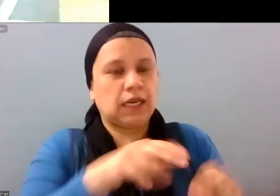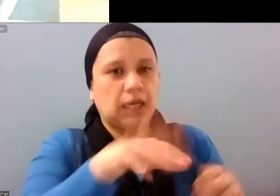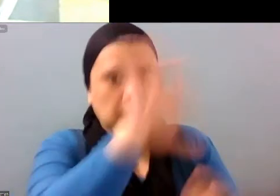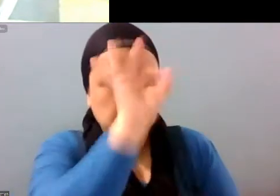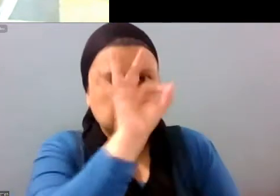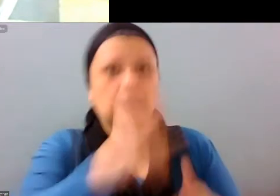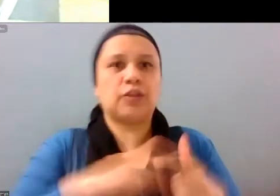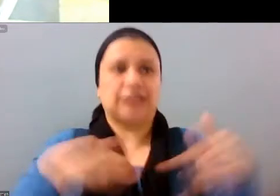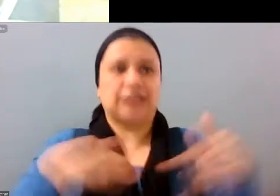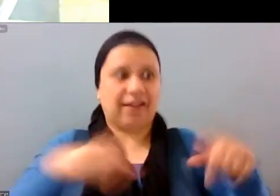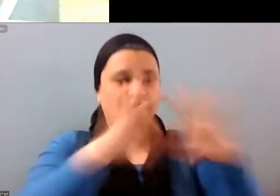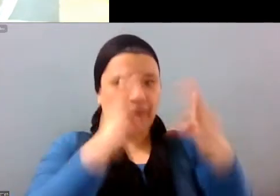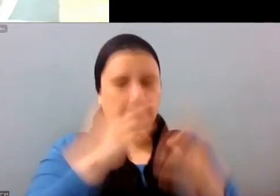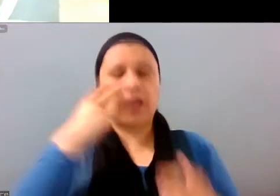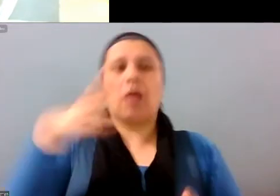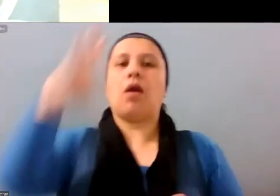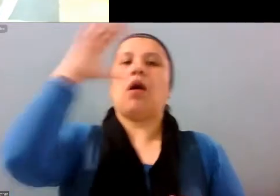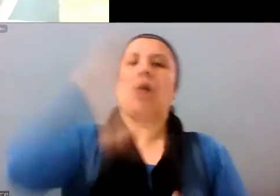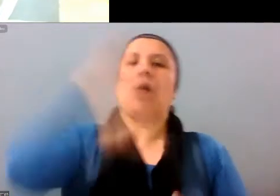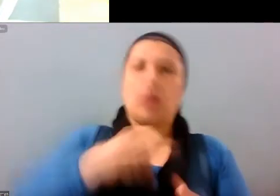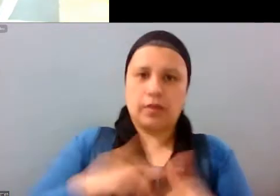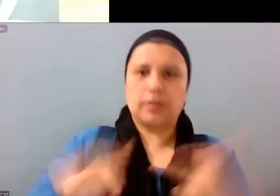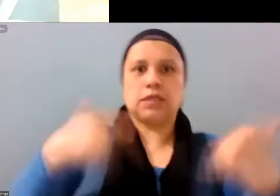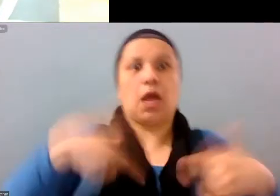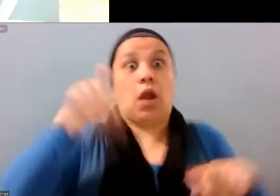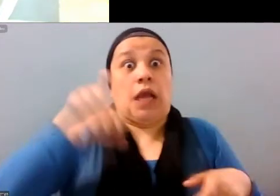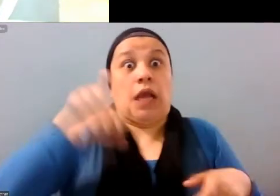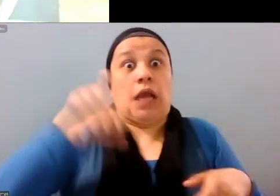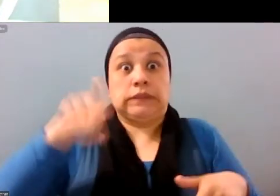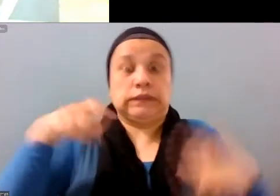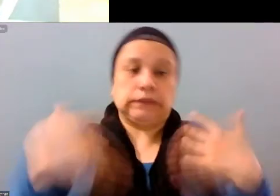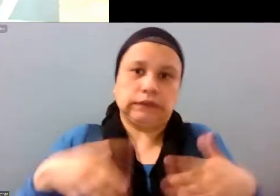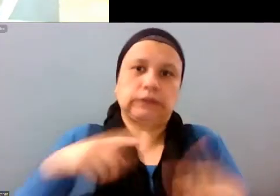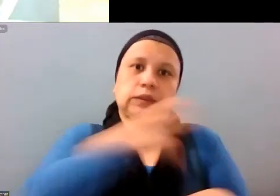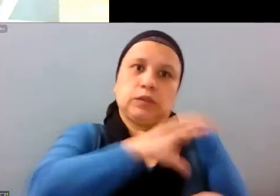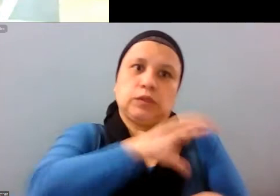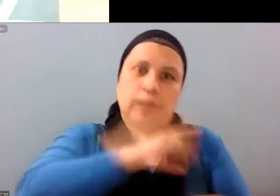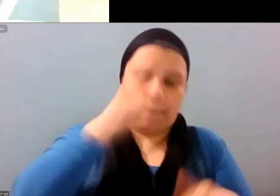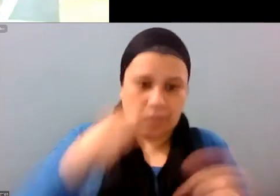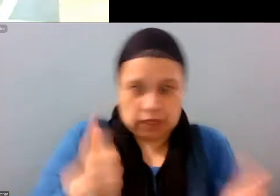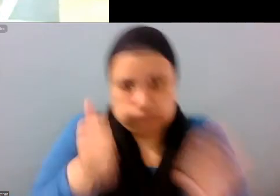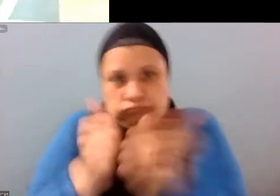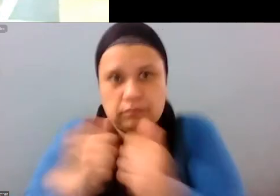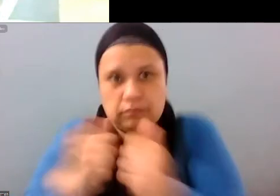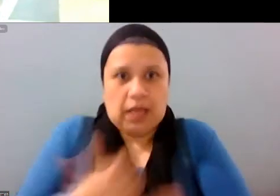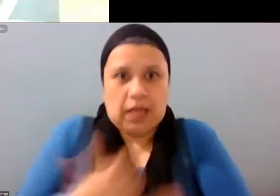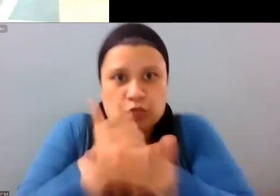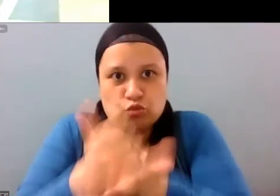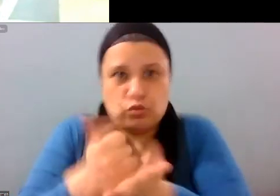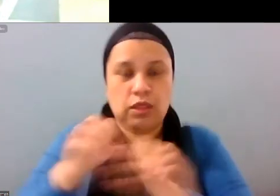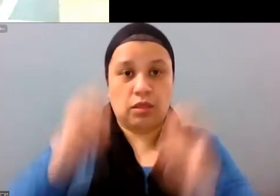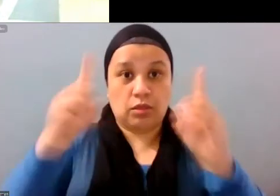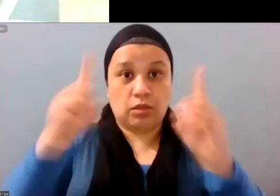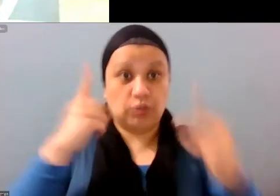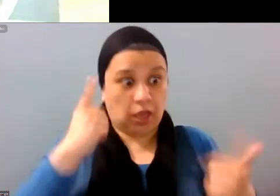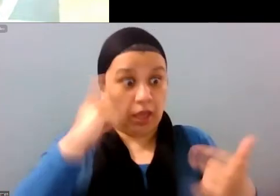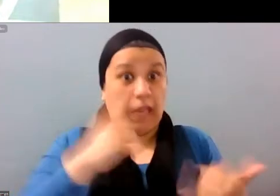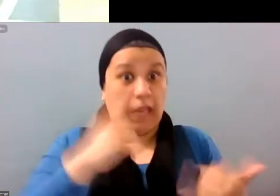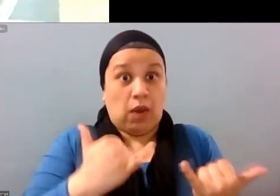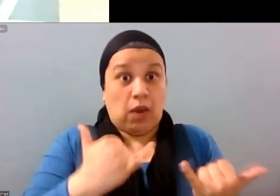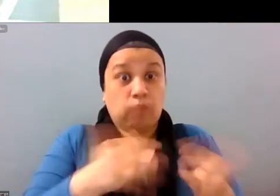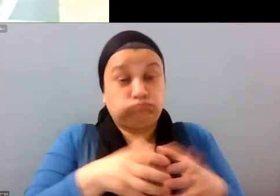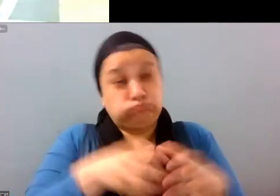familias han visto eso como una necesidad o una condición para el acompañamiento y ha incrementado que aunque ese cambio o incremento no ha sido